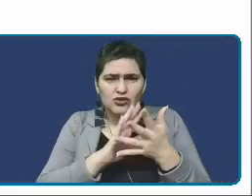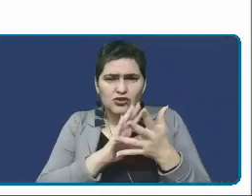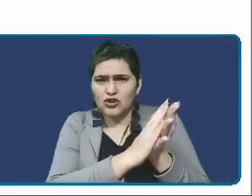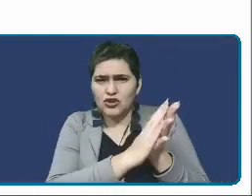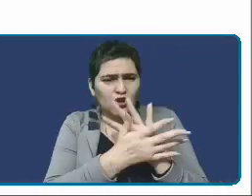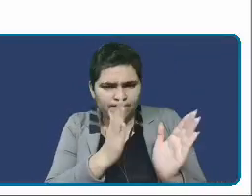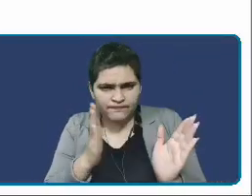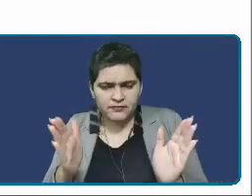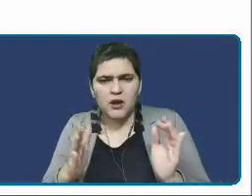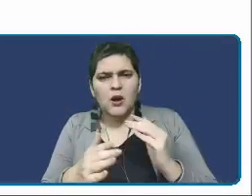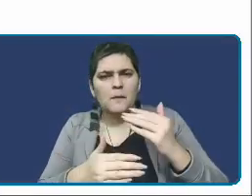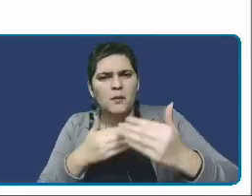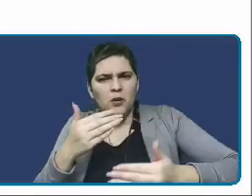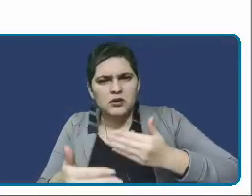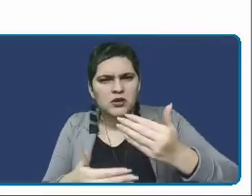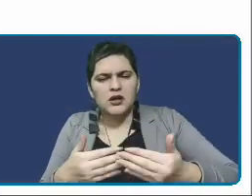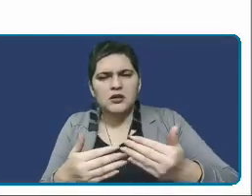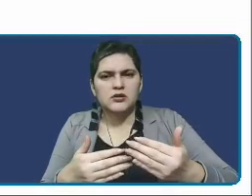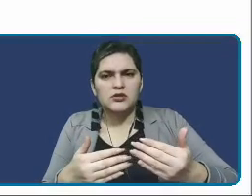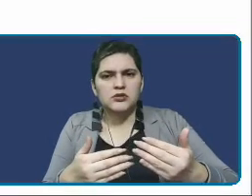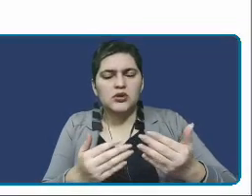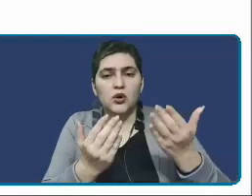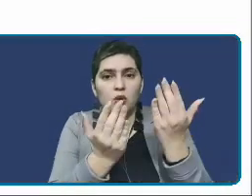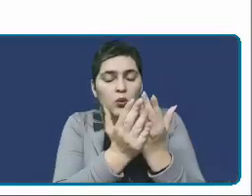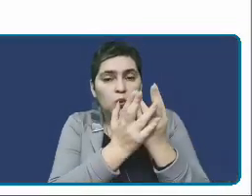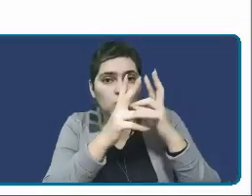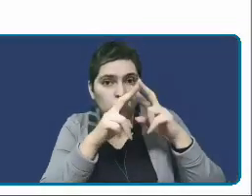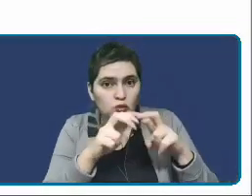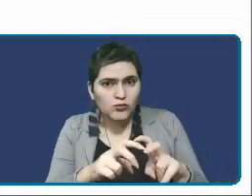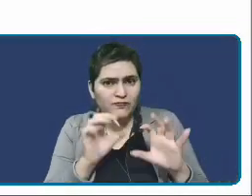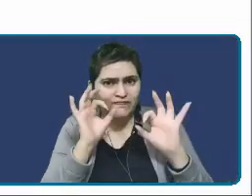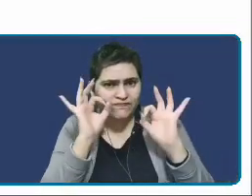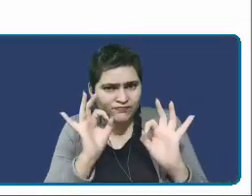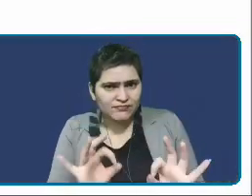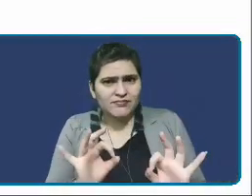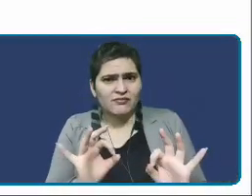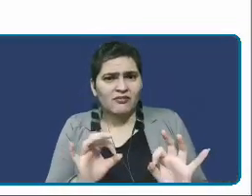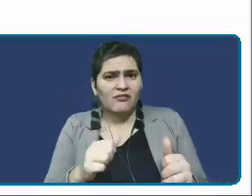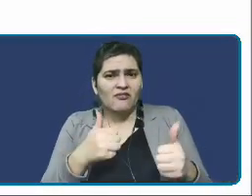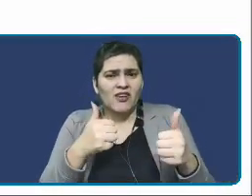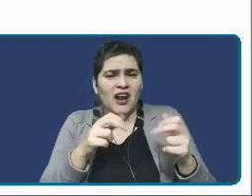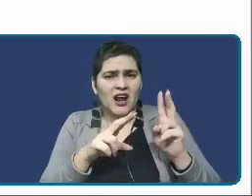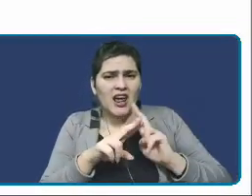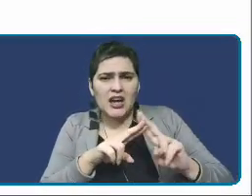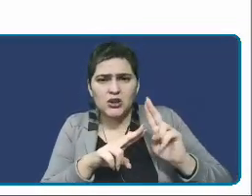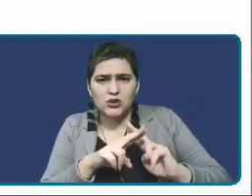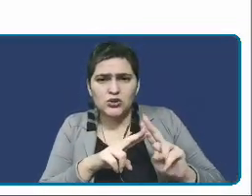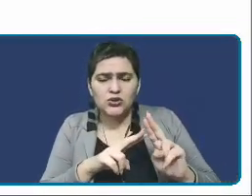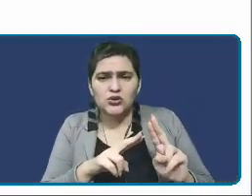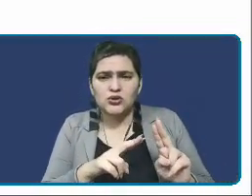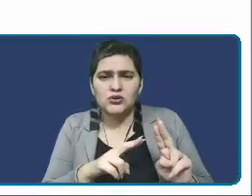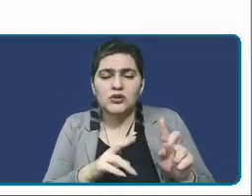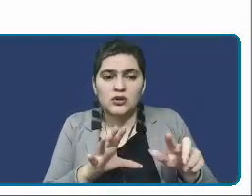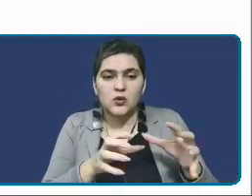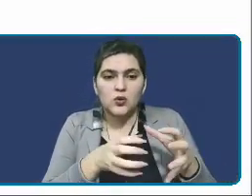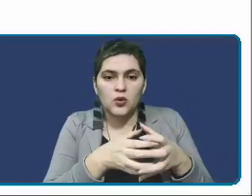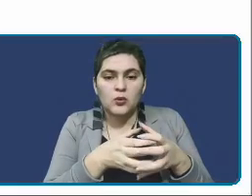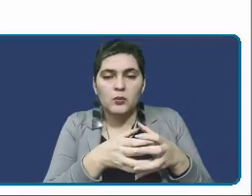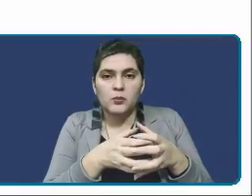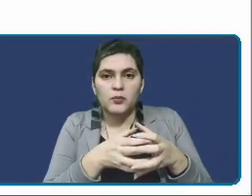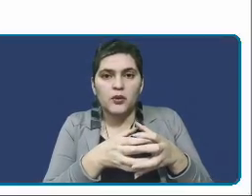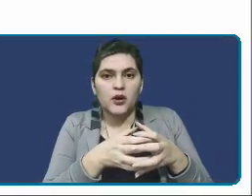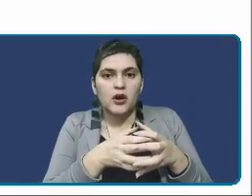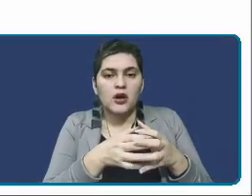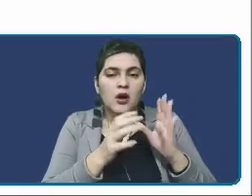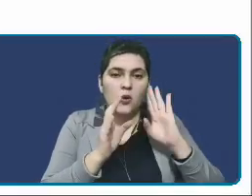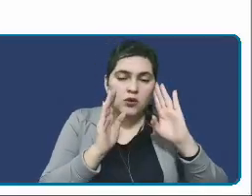que estaba bien hecho el estudio, habían grupos de niños autistas y grupos de niños no